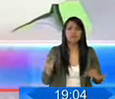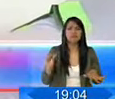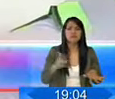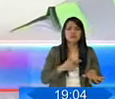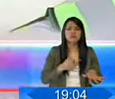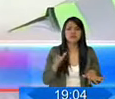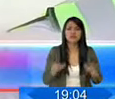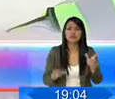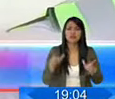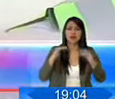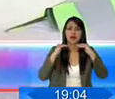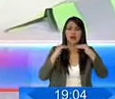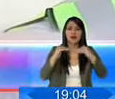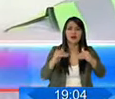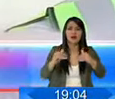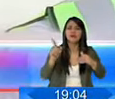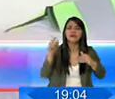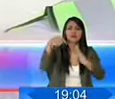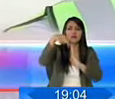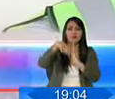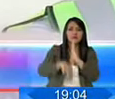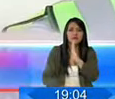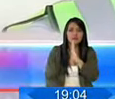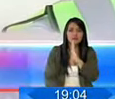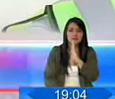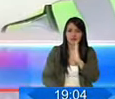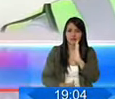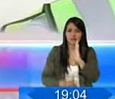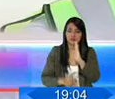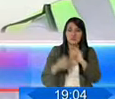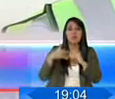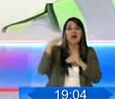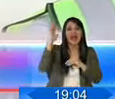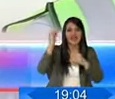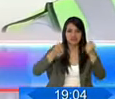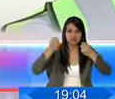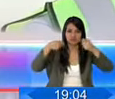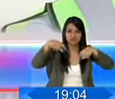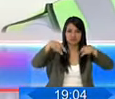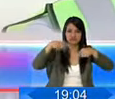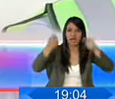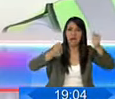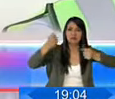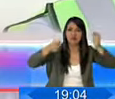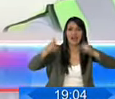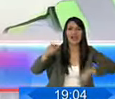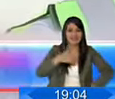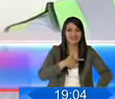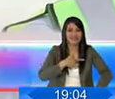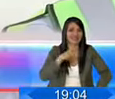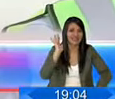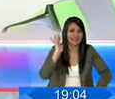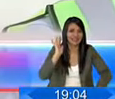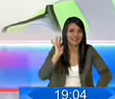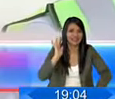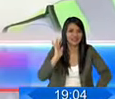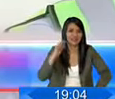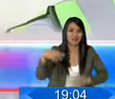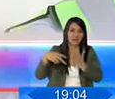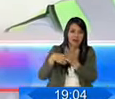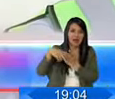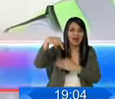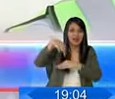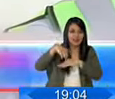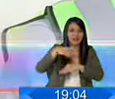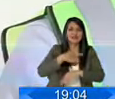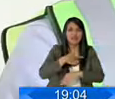no existe. Es decir, es mucho más apreciable el tránsito de los vehículos y de los camiones cuando estás en una parada de estación,